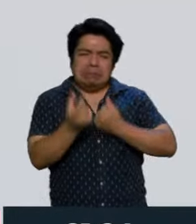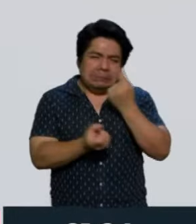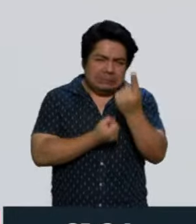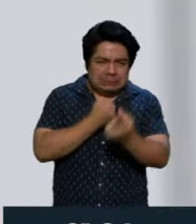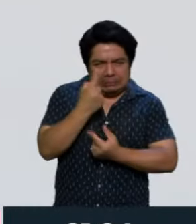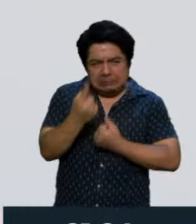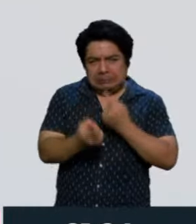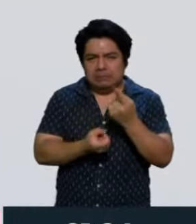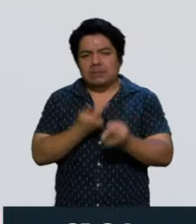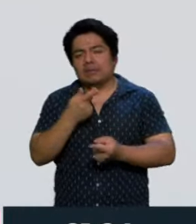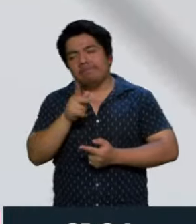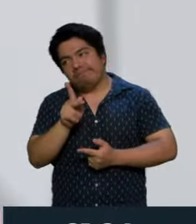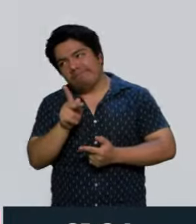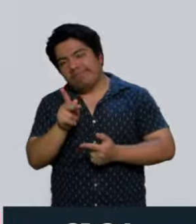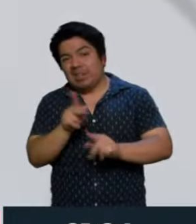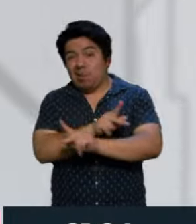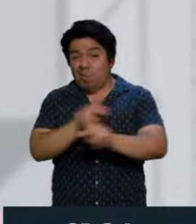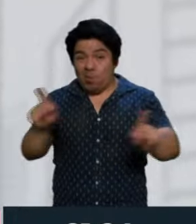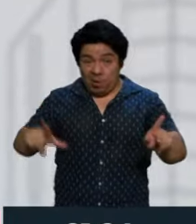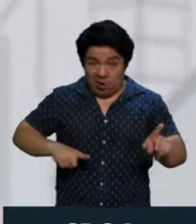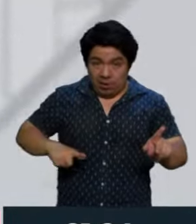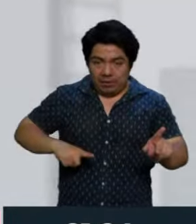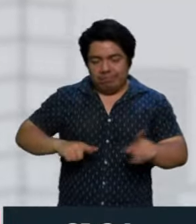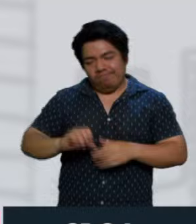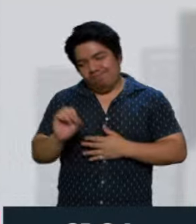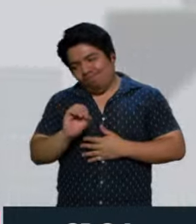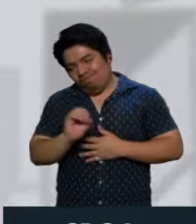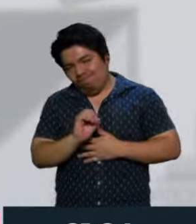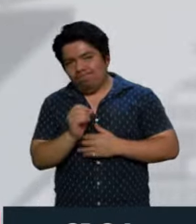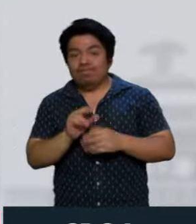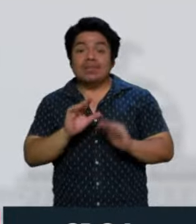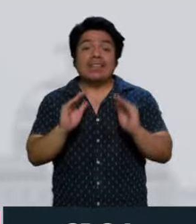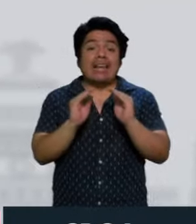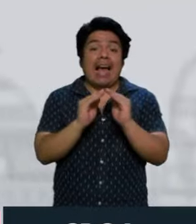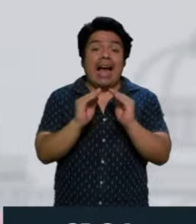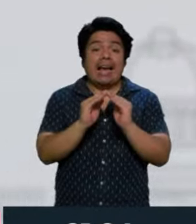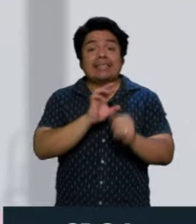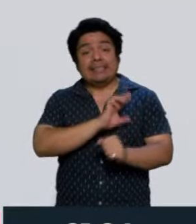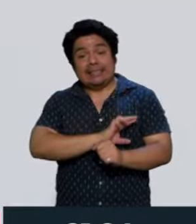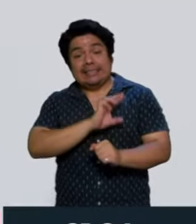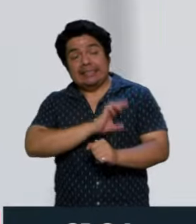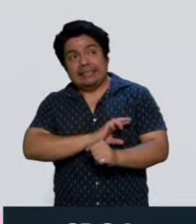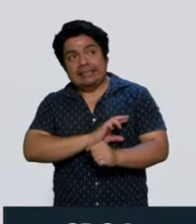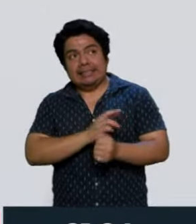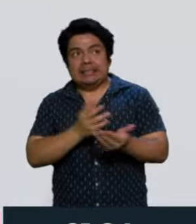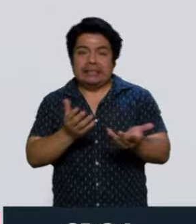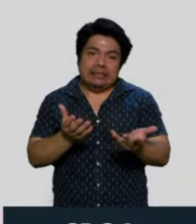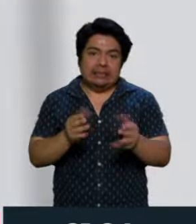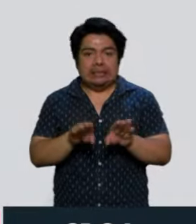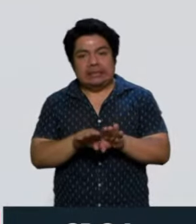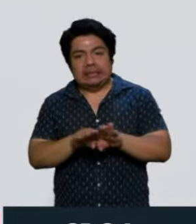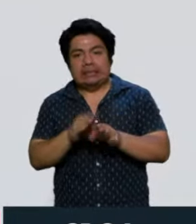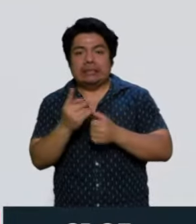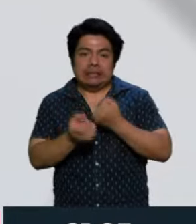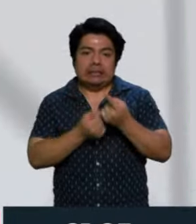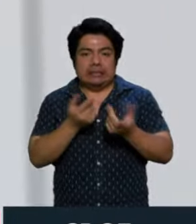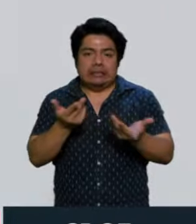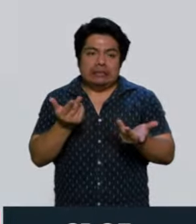no son necesariamente públicos. Okay. En general, la vivienda en renta es una ruta por la cual